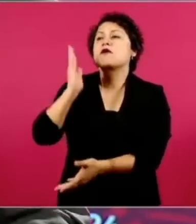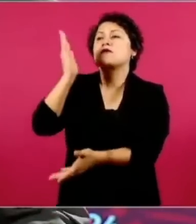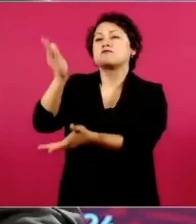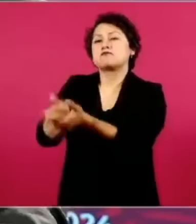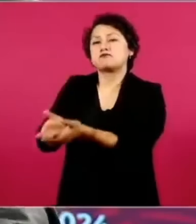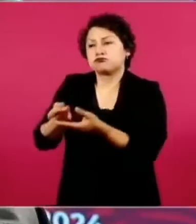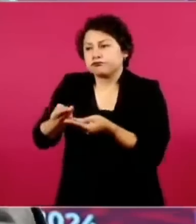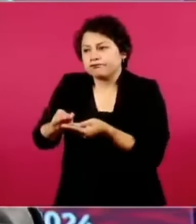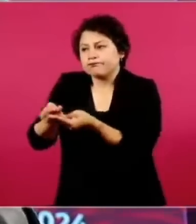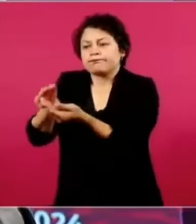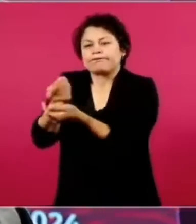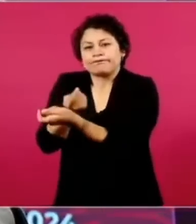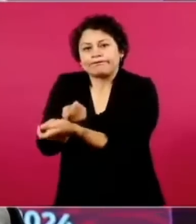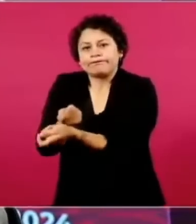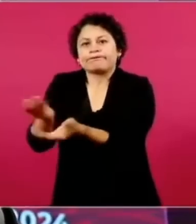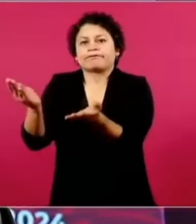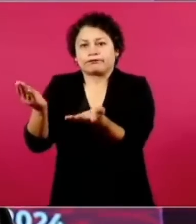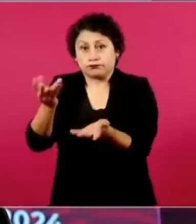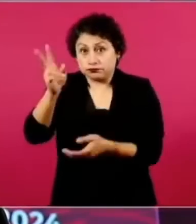recorrer todo el país,